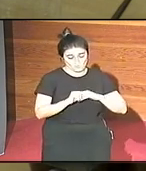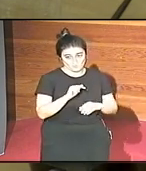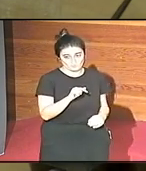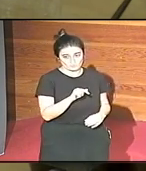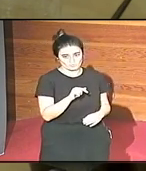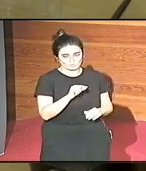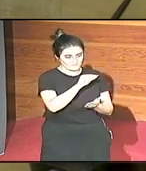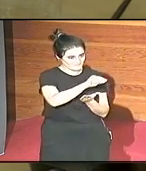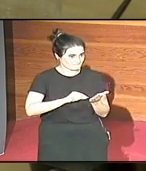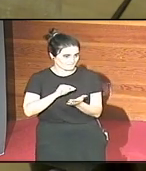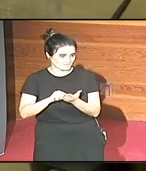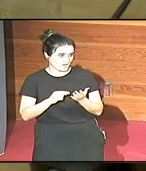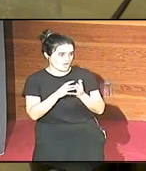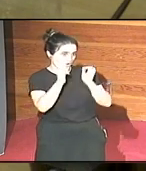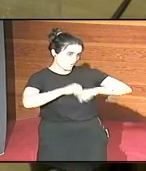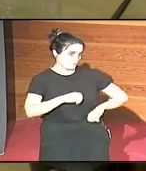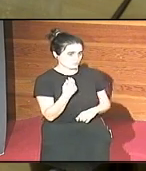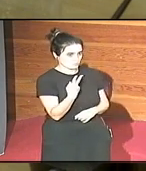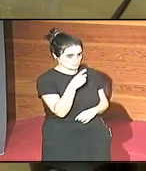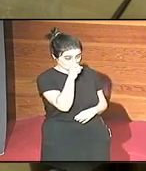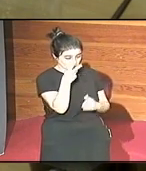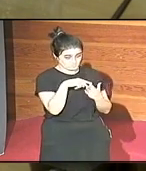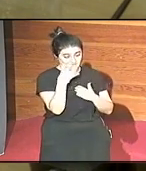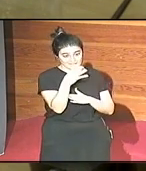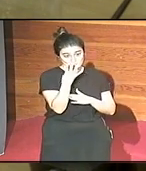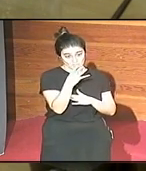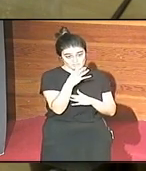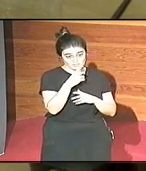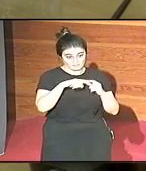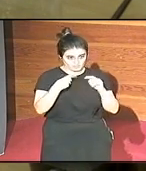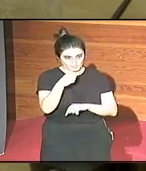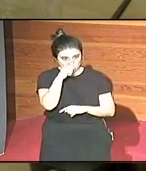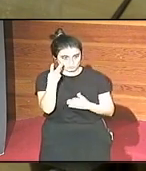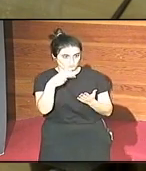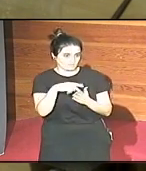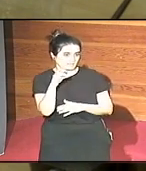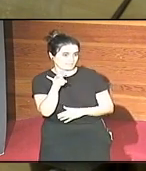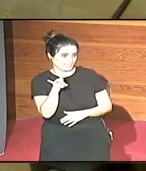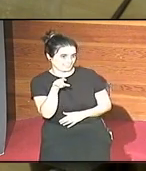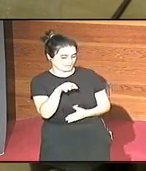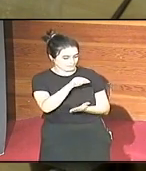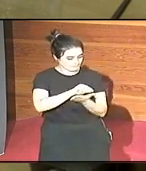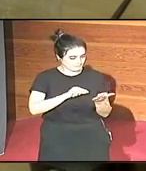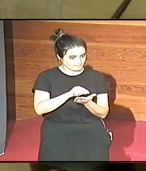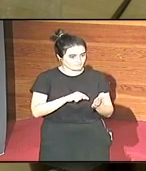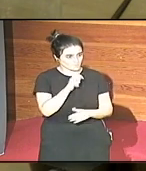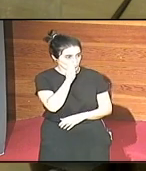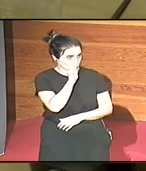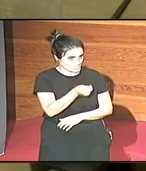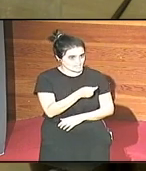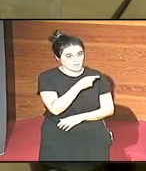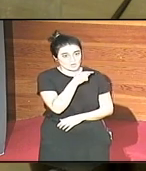dos acuerdos de Minsk, pero bueno, en el 2014 y después 2015, entre Ucrania, Rusia